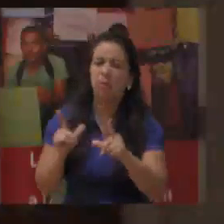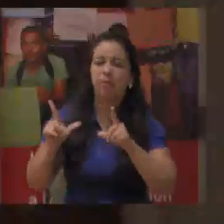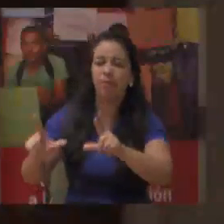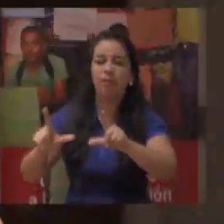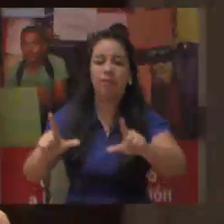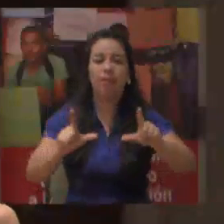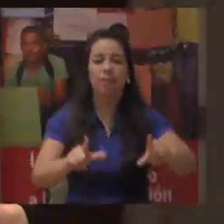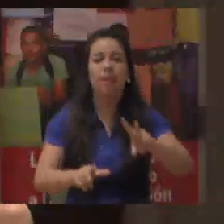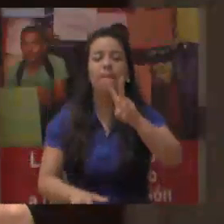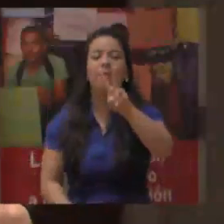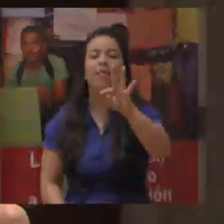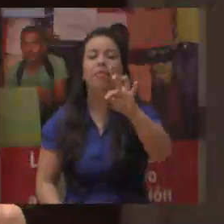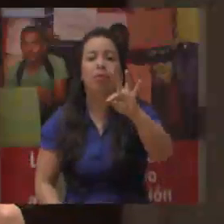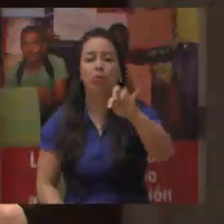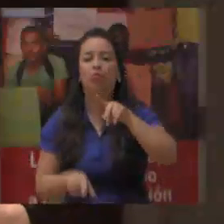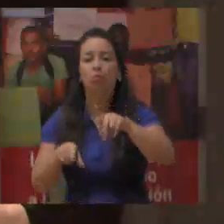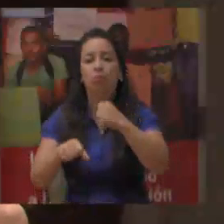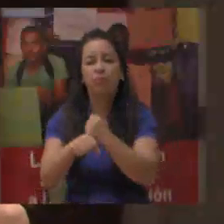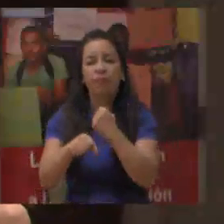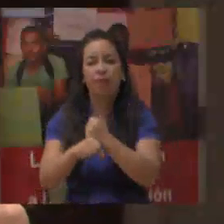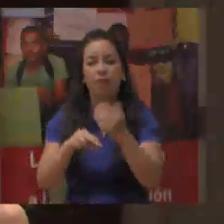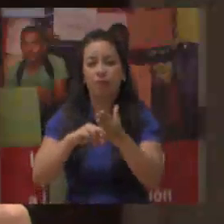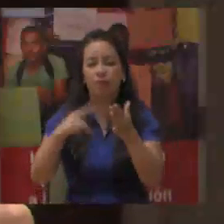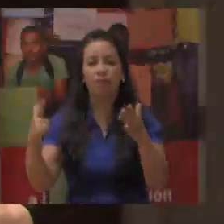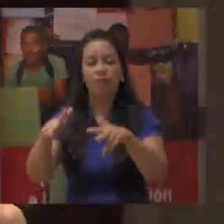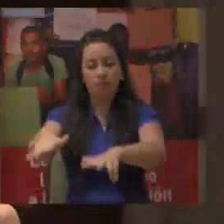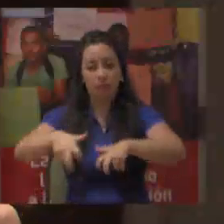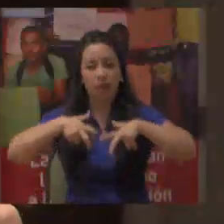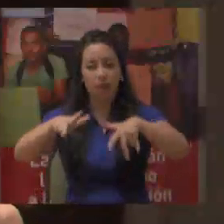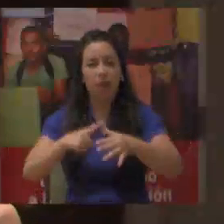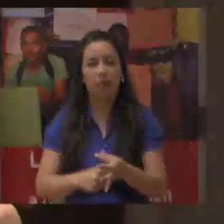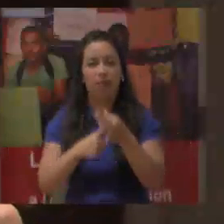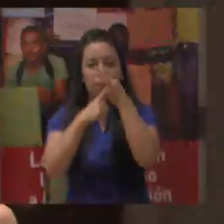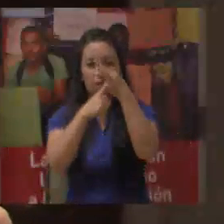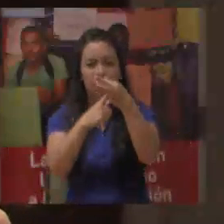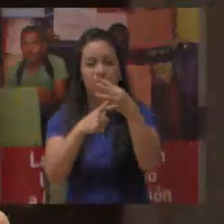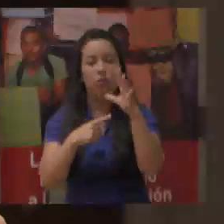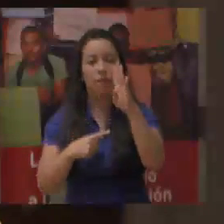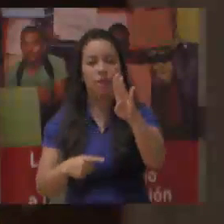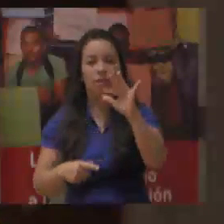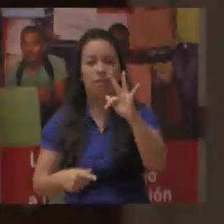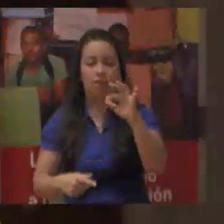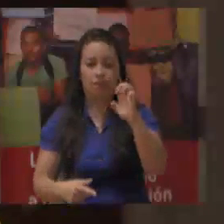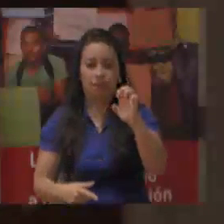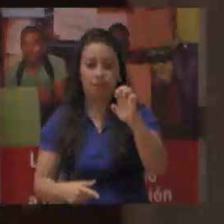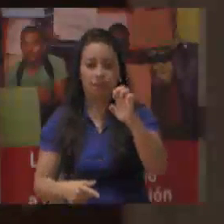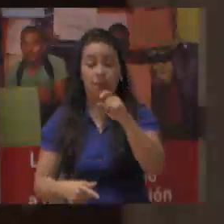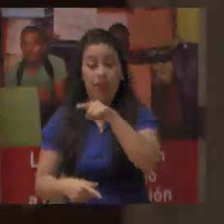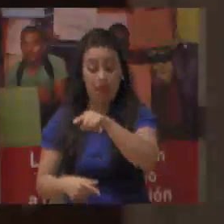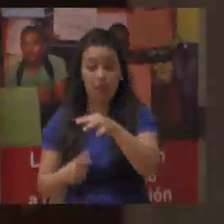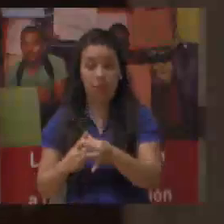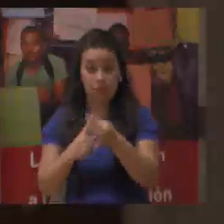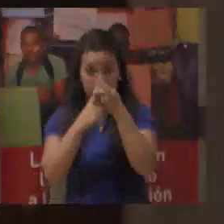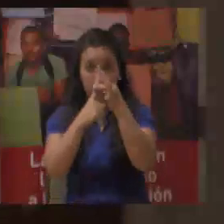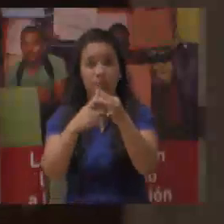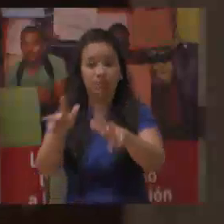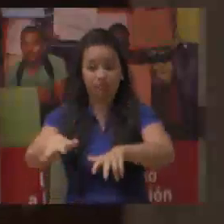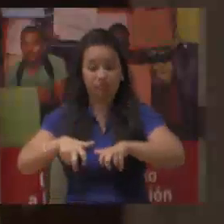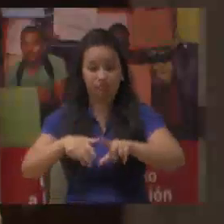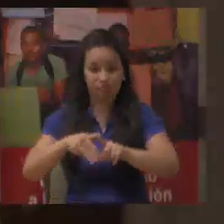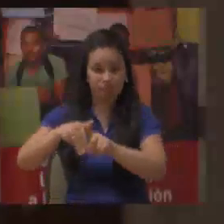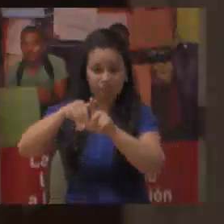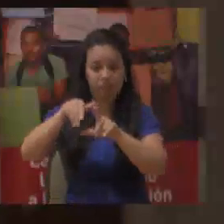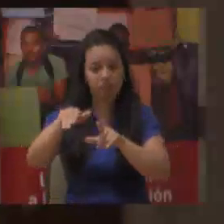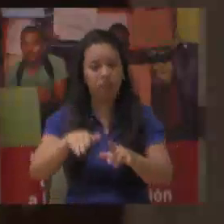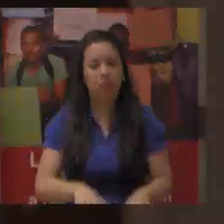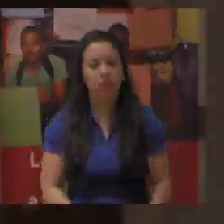como operarios técnicos, agropecuarios con especialización en BPA, pero no es el hecho